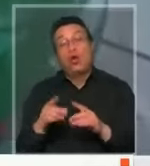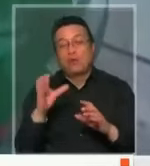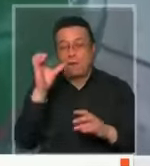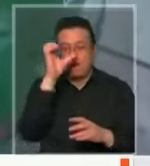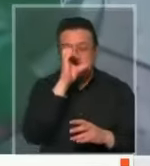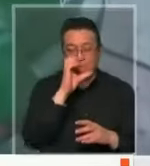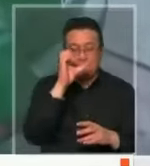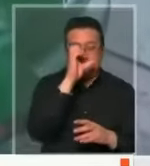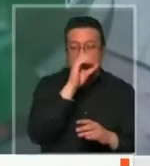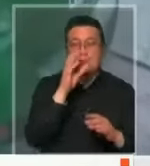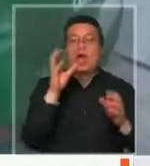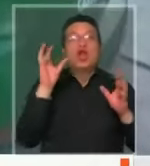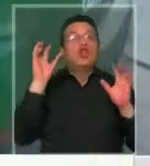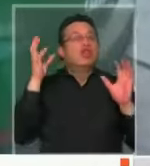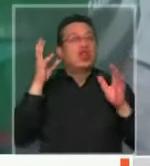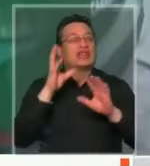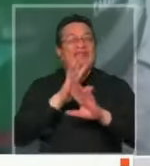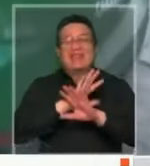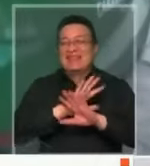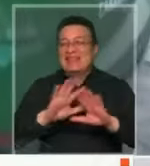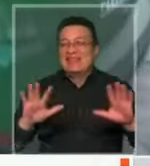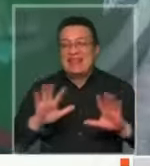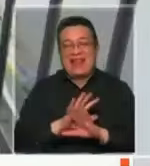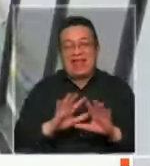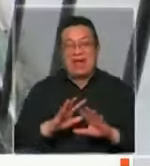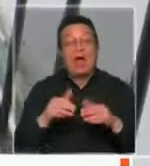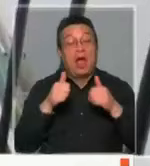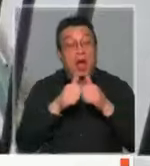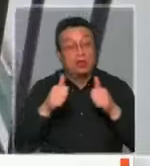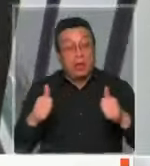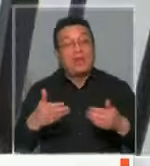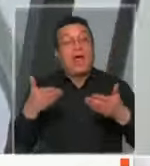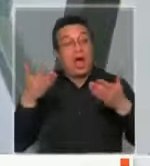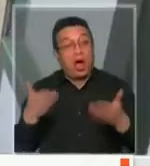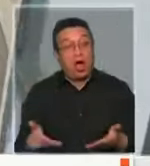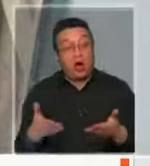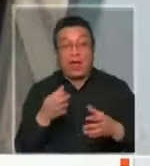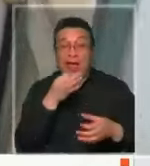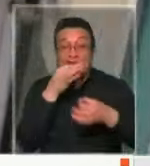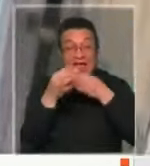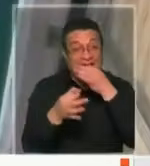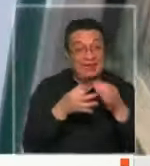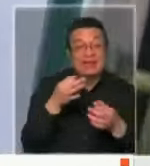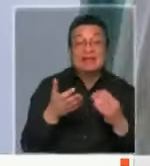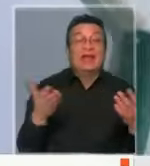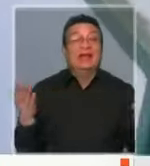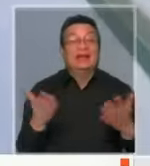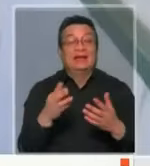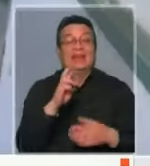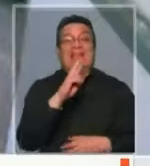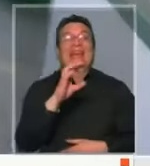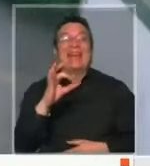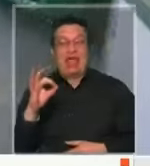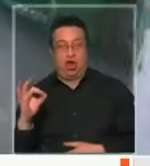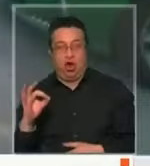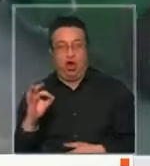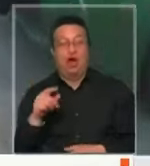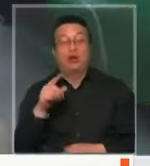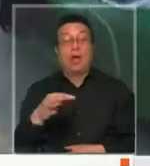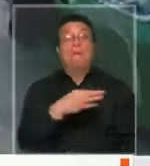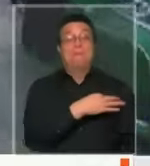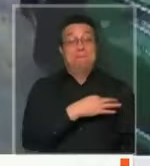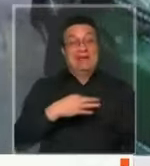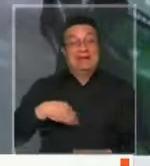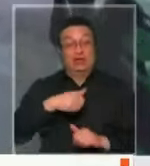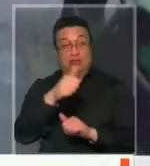pero no se sabe absolutamente nada. Las autoridades hoy han señalado de que serían reos, y lo decía el ministro